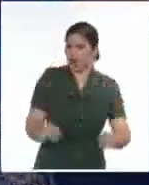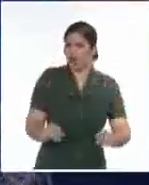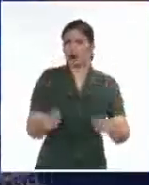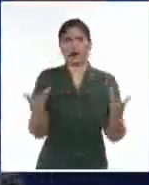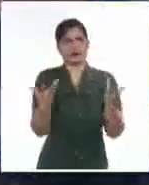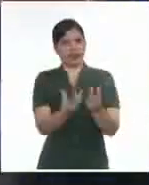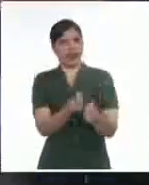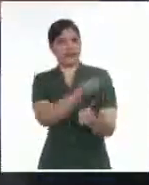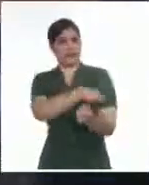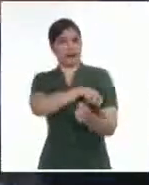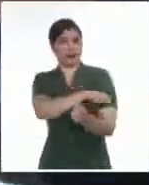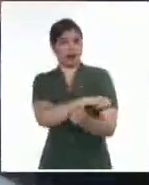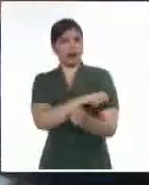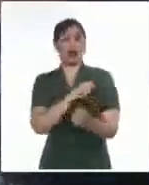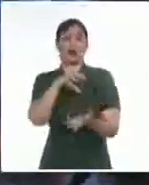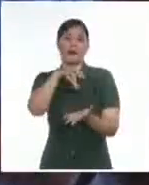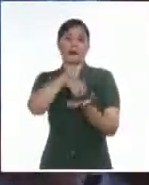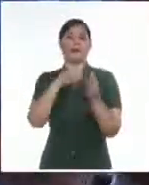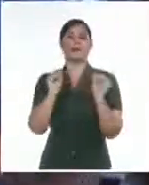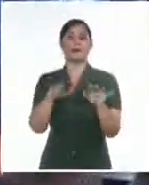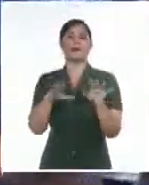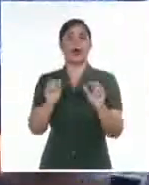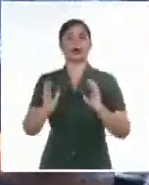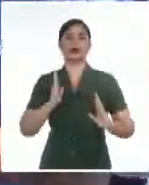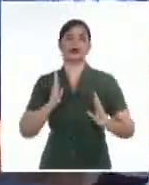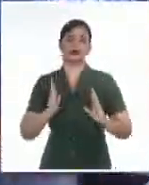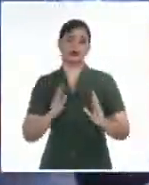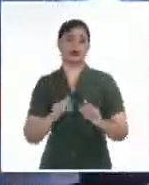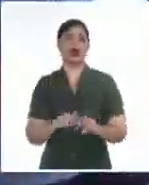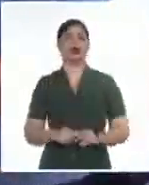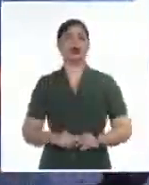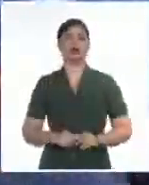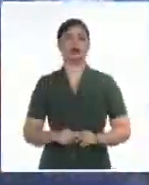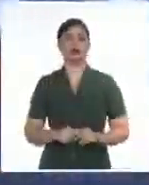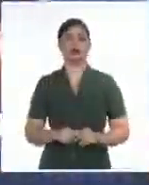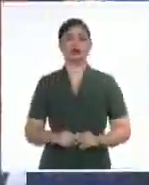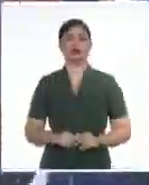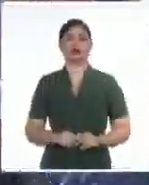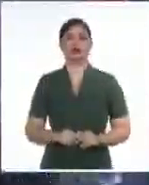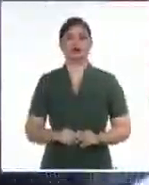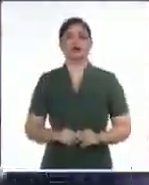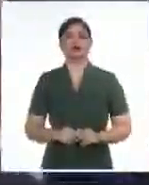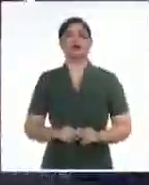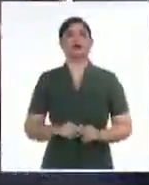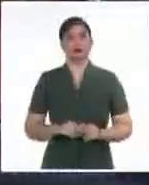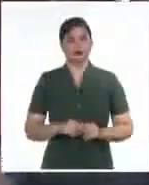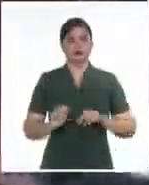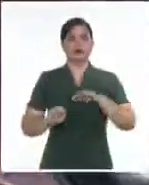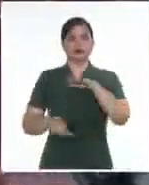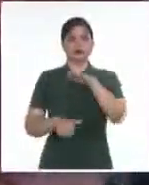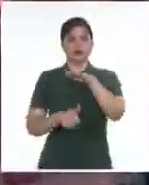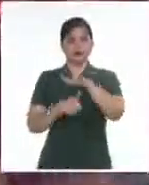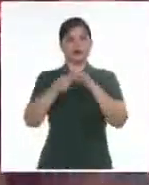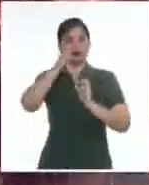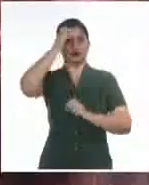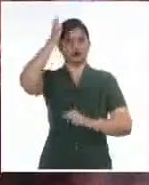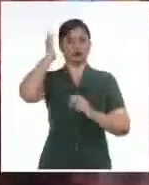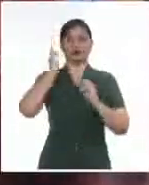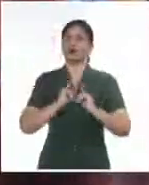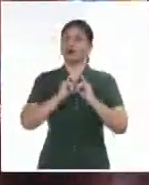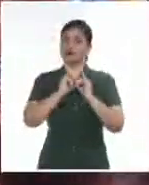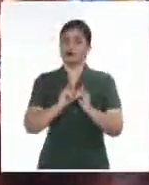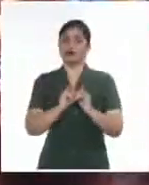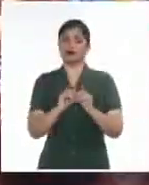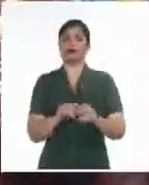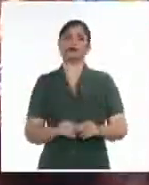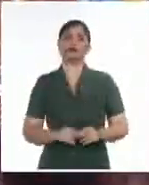este municipio villaclareño. Ahora mismo estuvimos en el alto está la producción deteriorada por el acopio